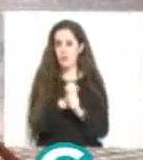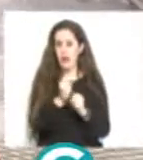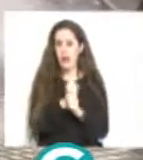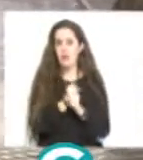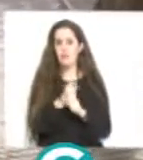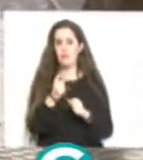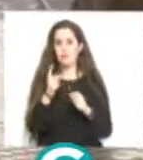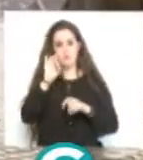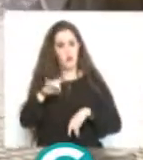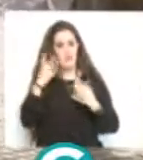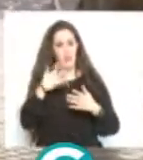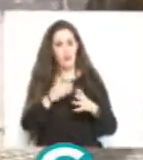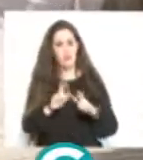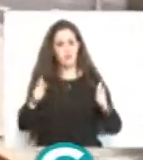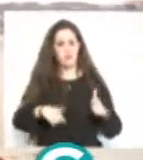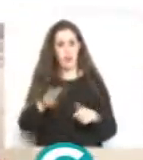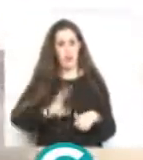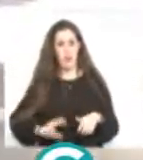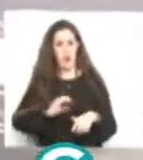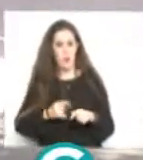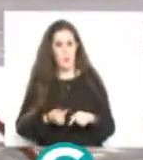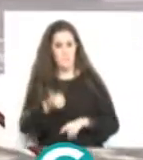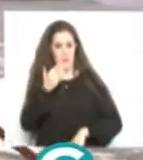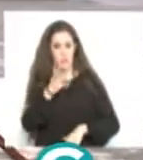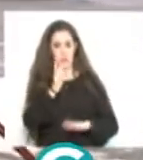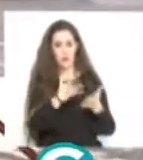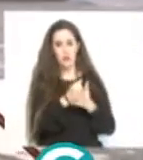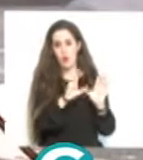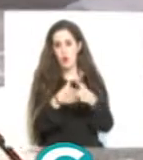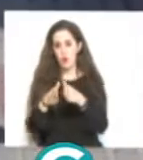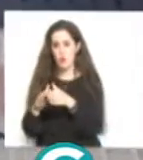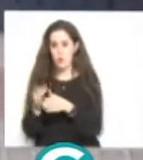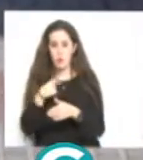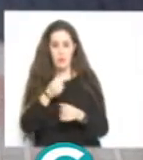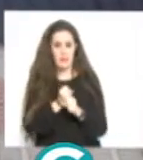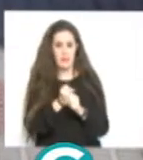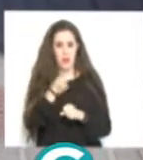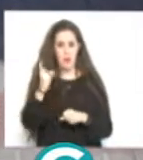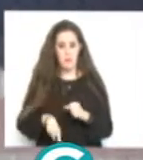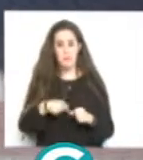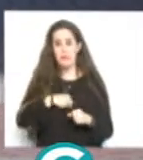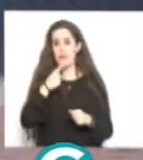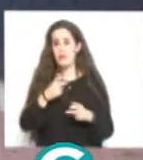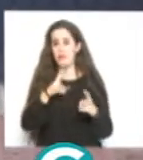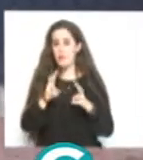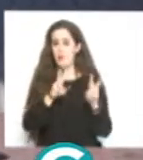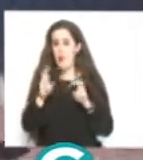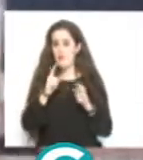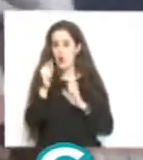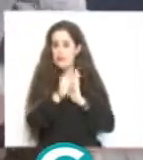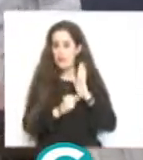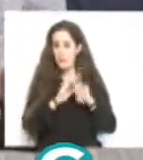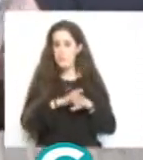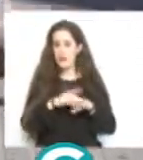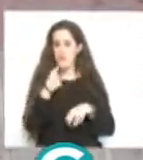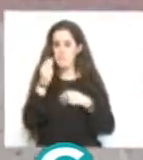novedades como el incremento de las cuantías del incentivo en todos los grupos de cotización. Además, también introducirá nuevos criterios